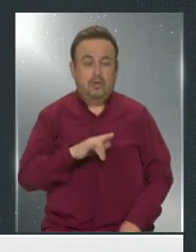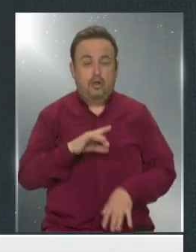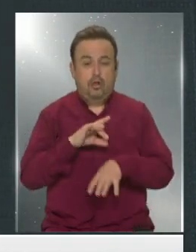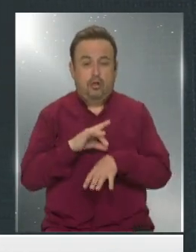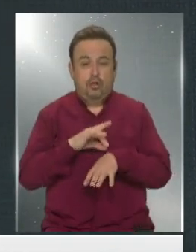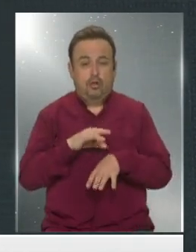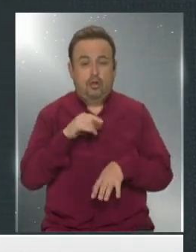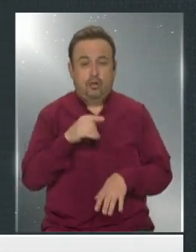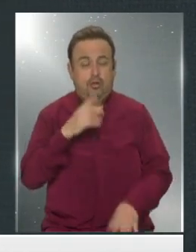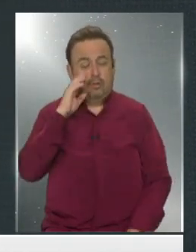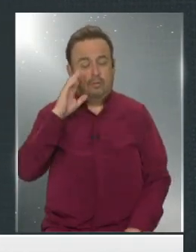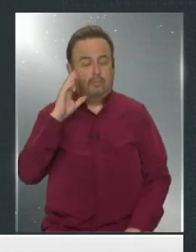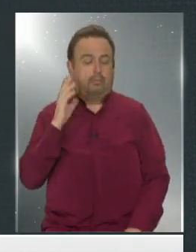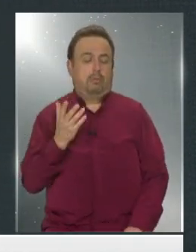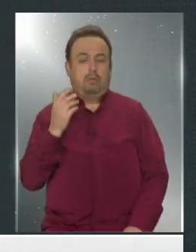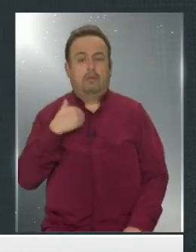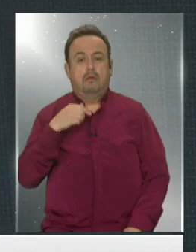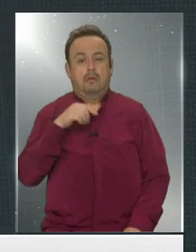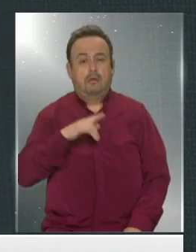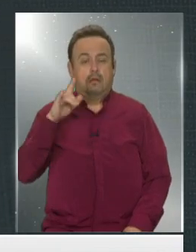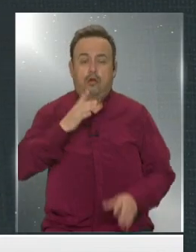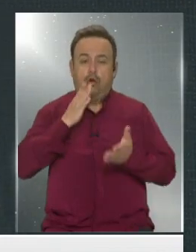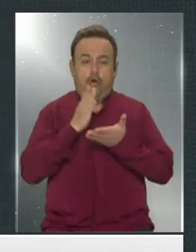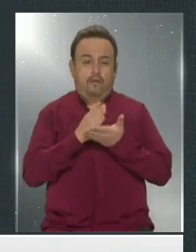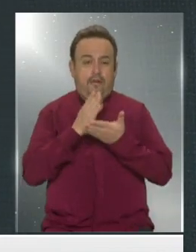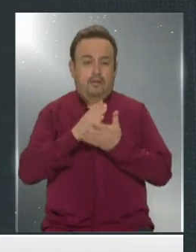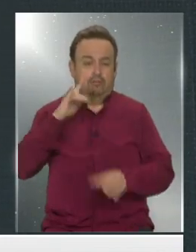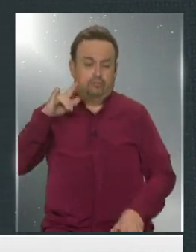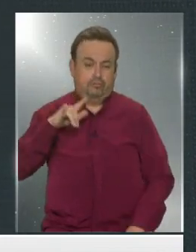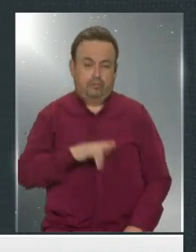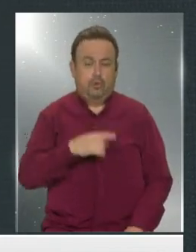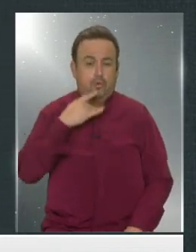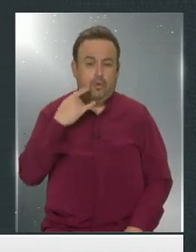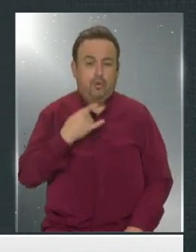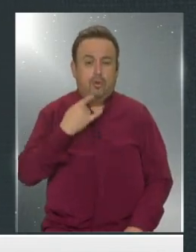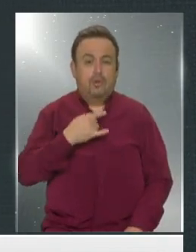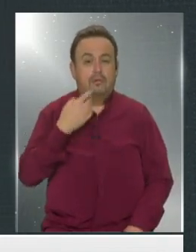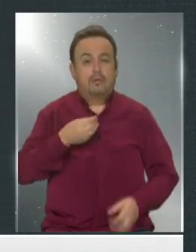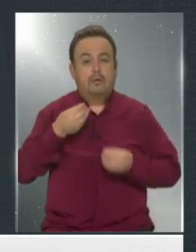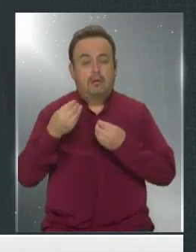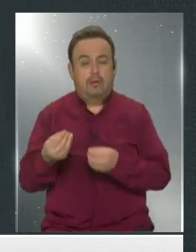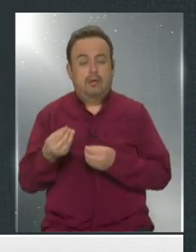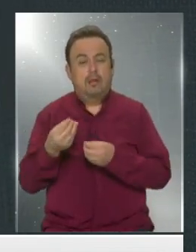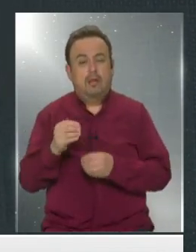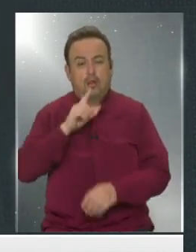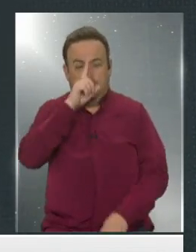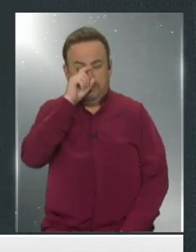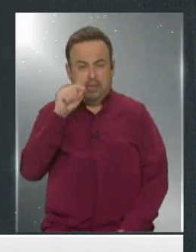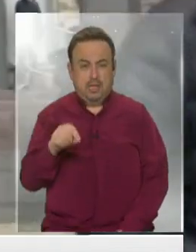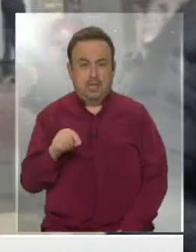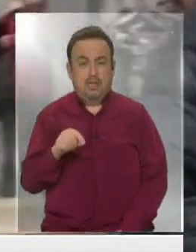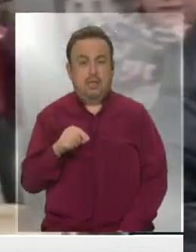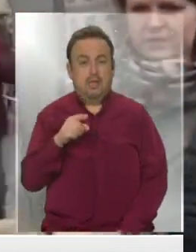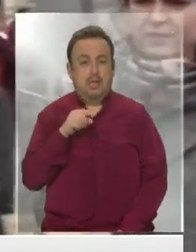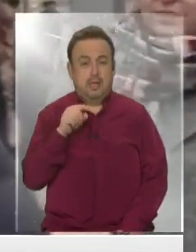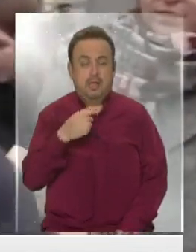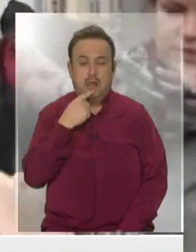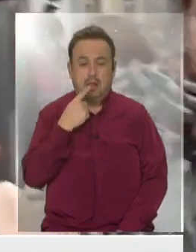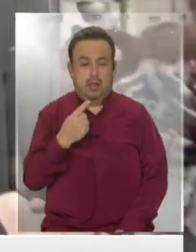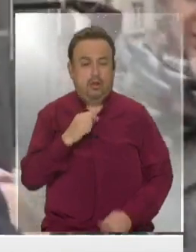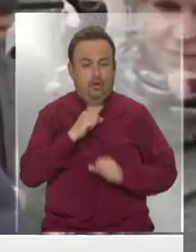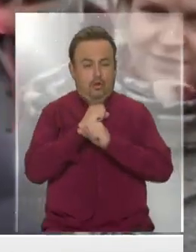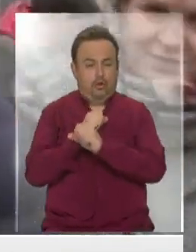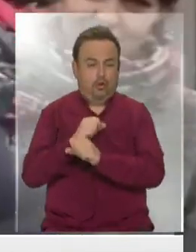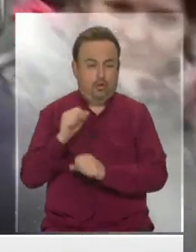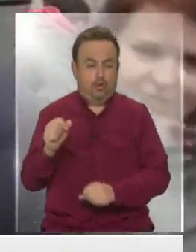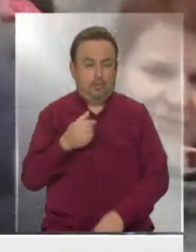lo encontraron inconsciente y el avión se vio obligado a aterrizar de emergencia para entregarle atención. El enemigo declarado del